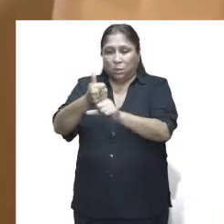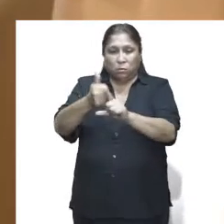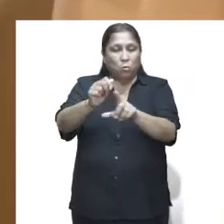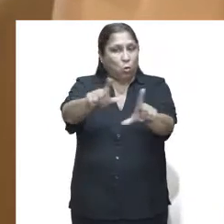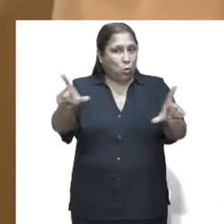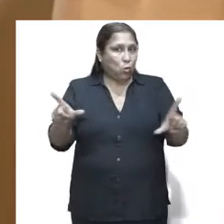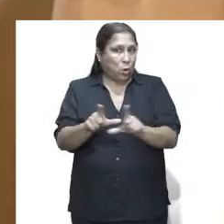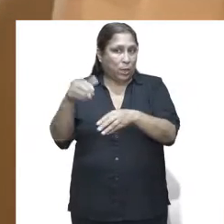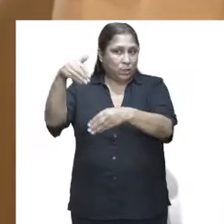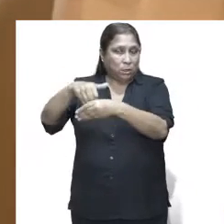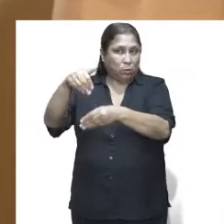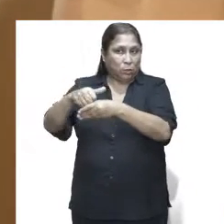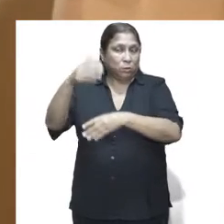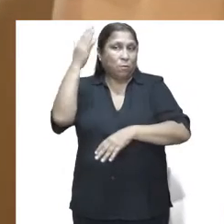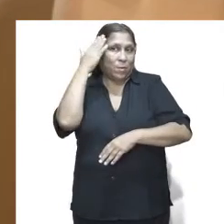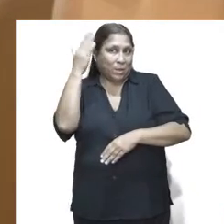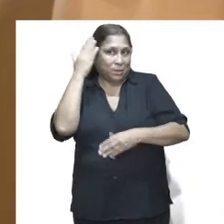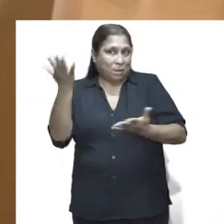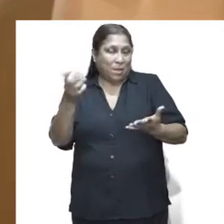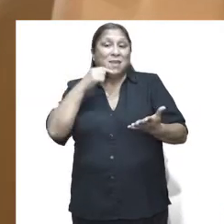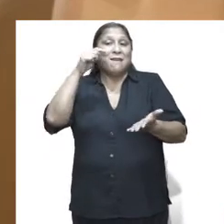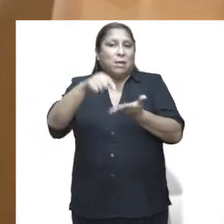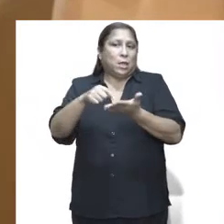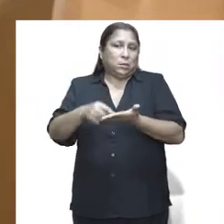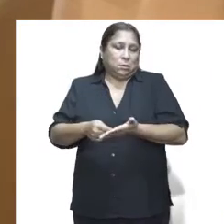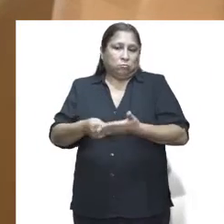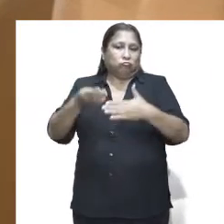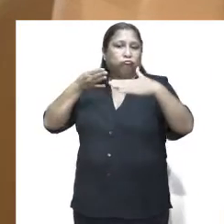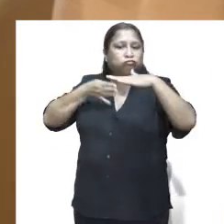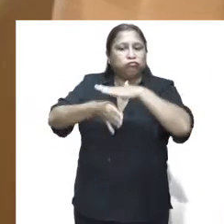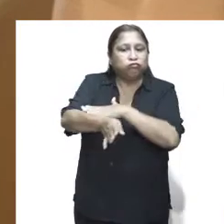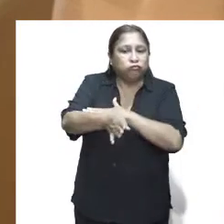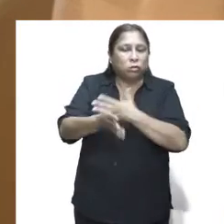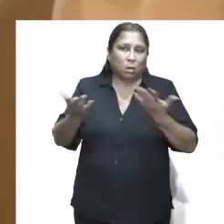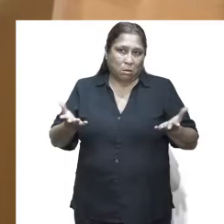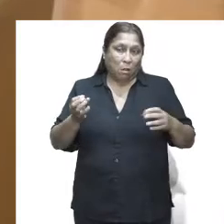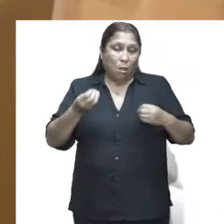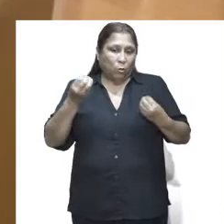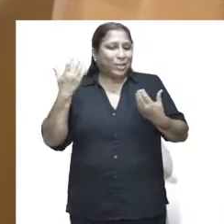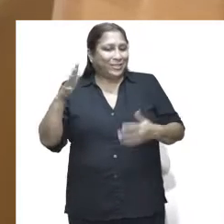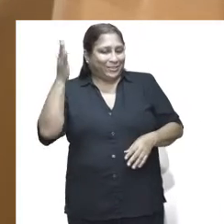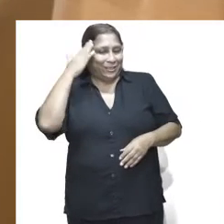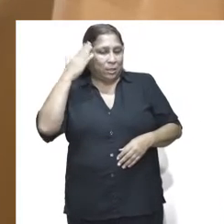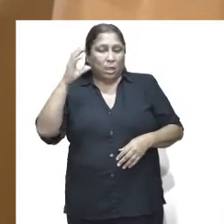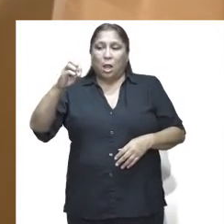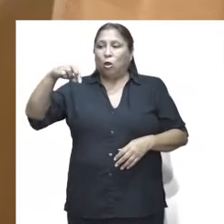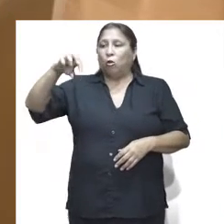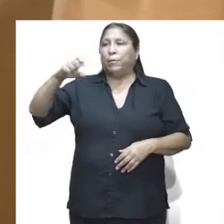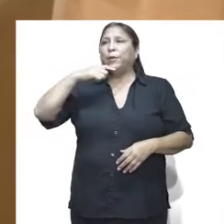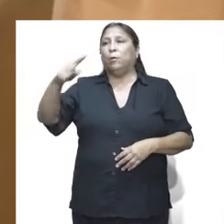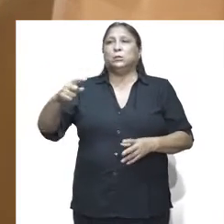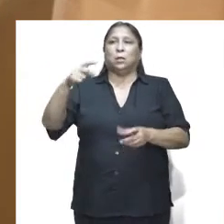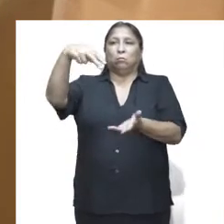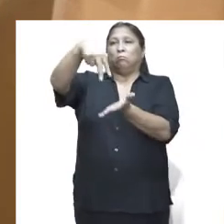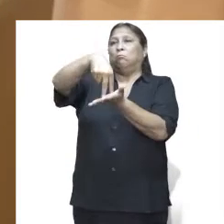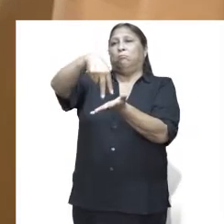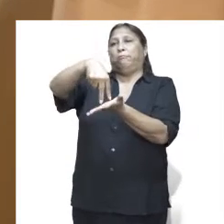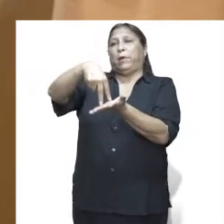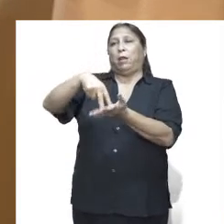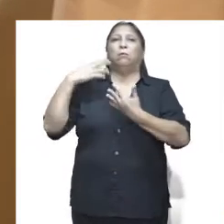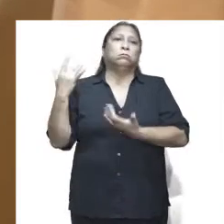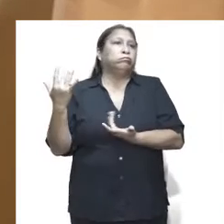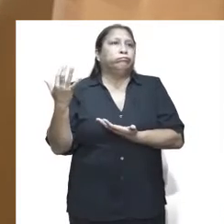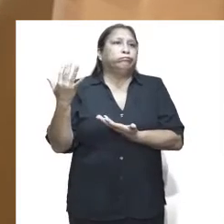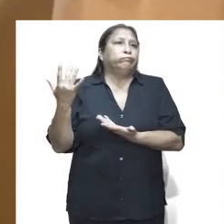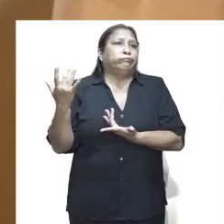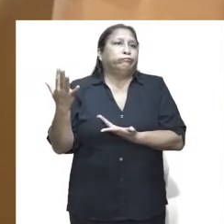para verificar esas situaciones como el ingreso, ¿no? Porque también es cierto que el personal de la OMPE no va a estar en todo momento